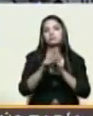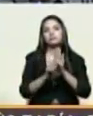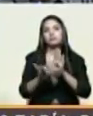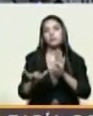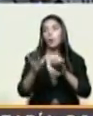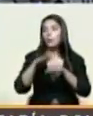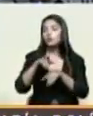Constituyente, porque son la juventud.